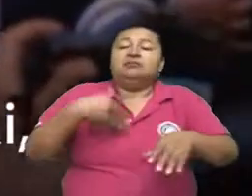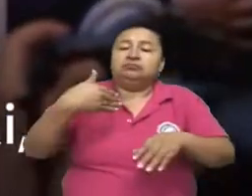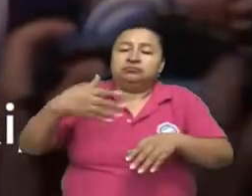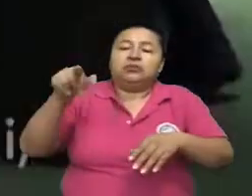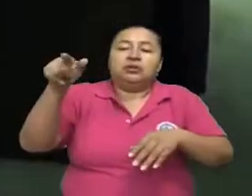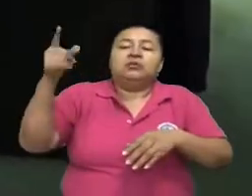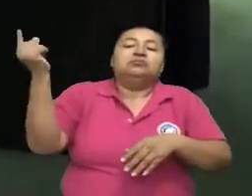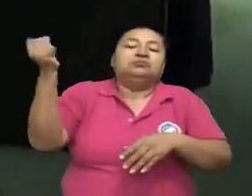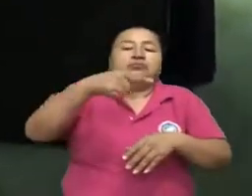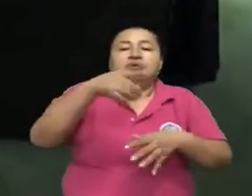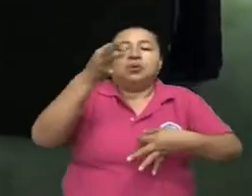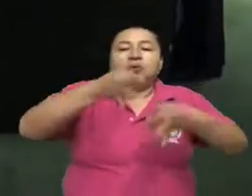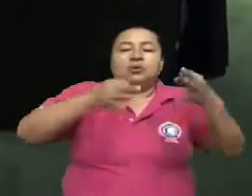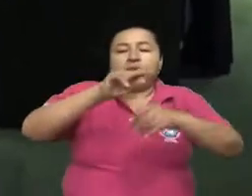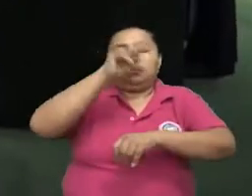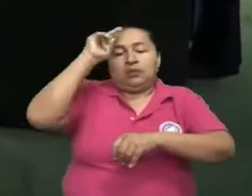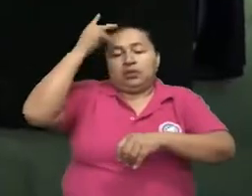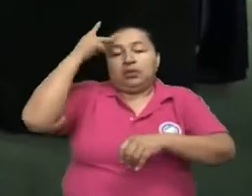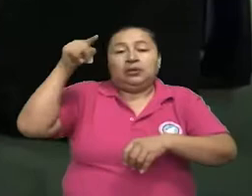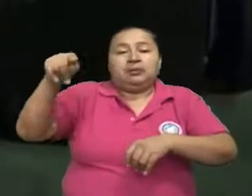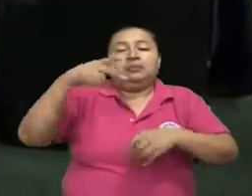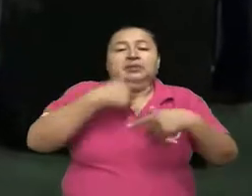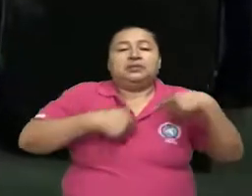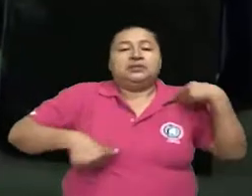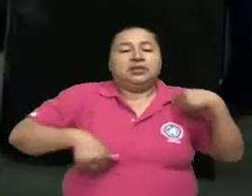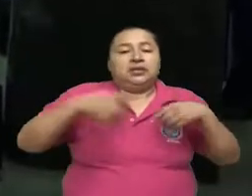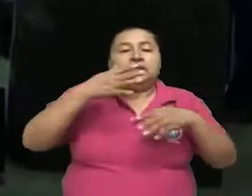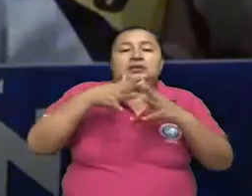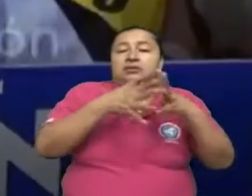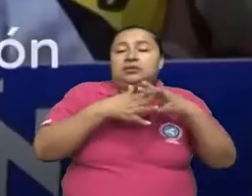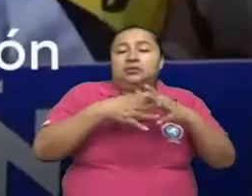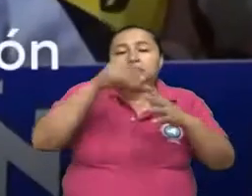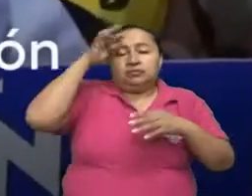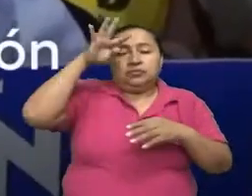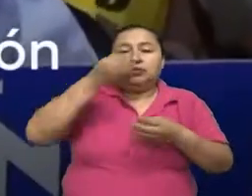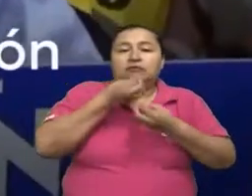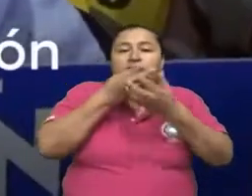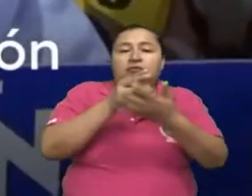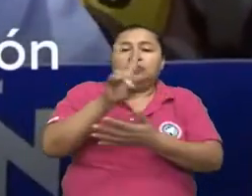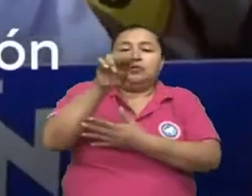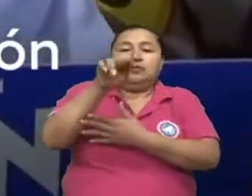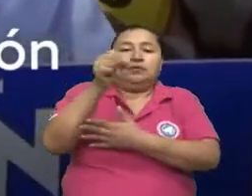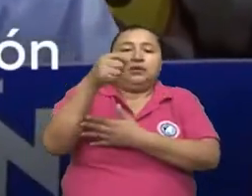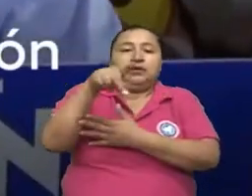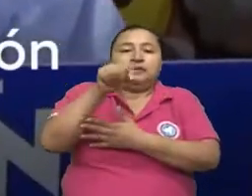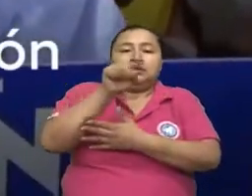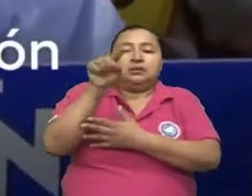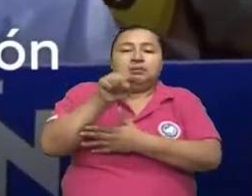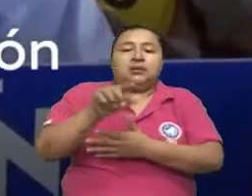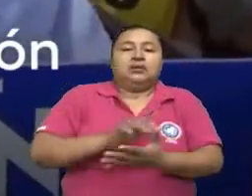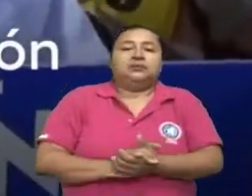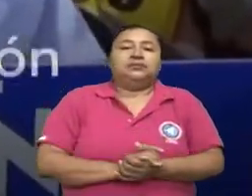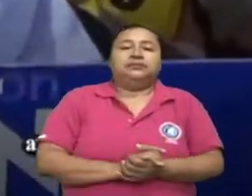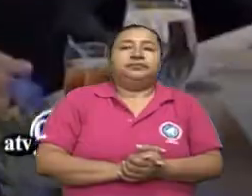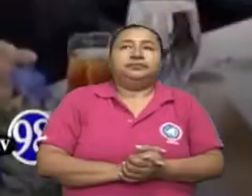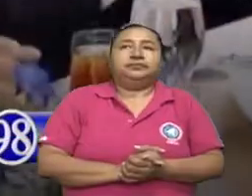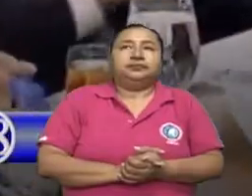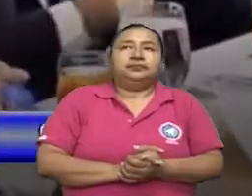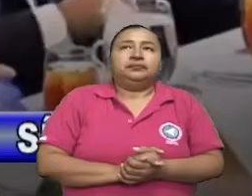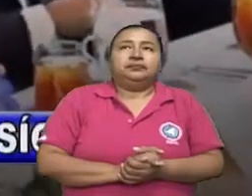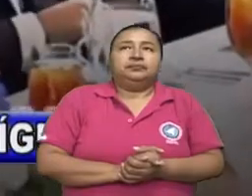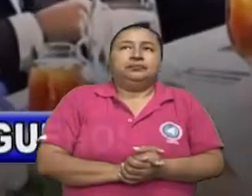al juicio político contra el mandatario estadounidense. Para el canal parlamentario les informó Vanessa Paz.